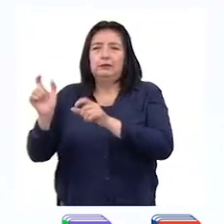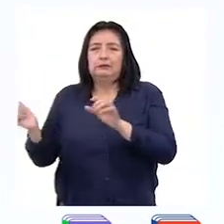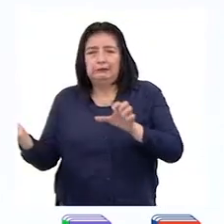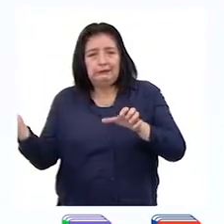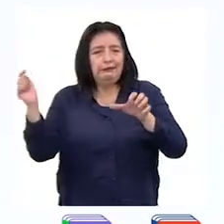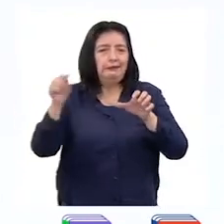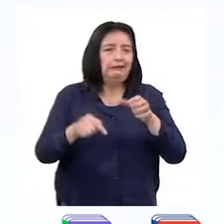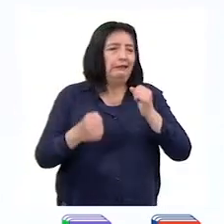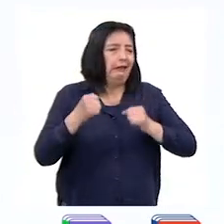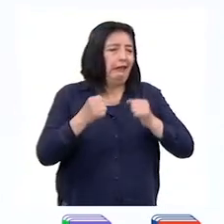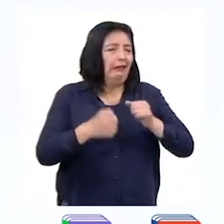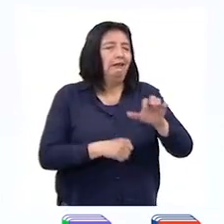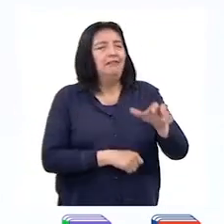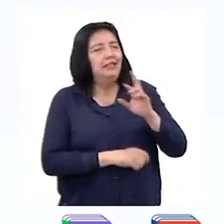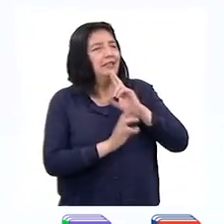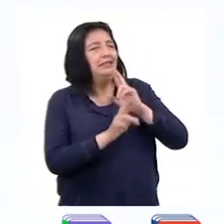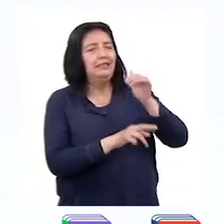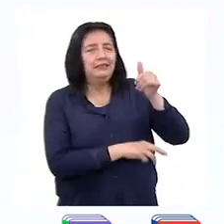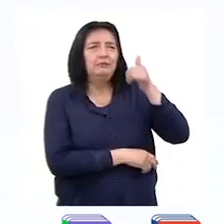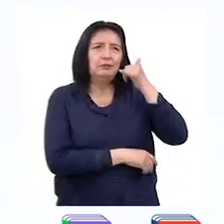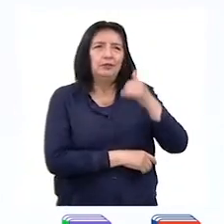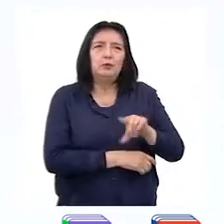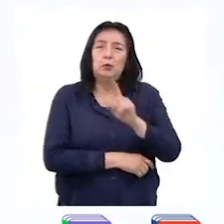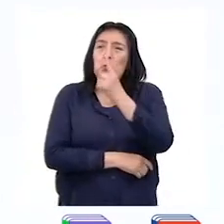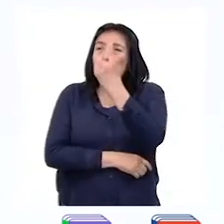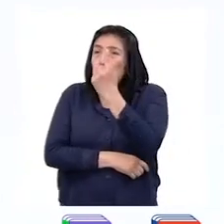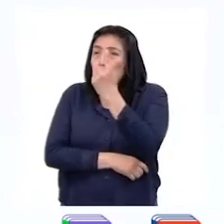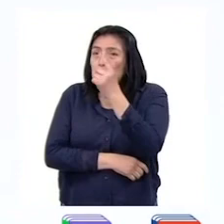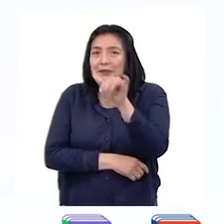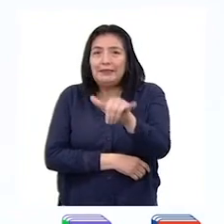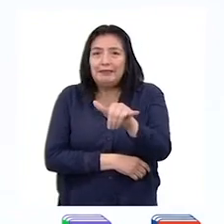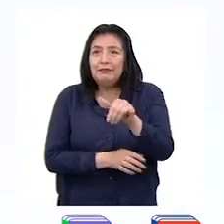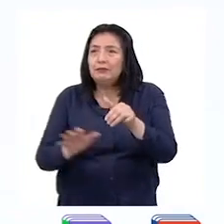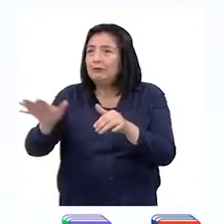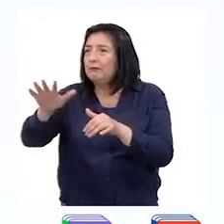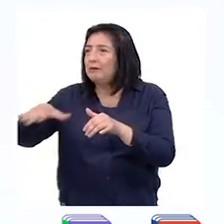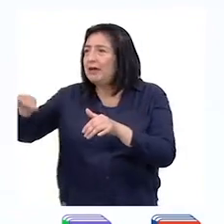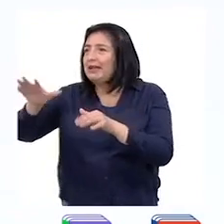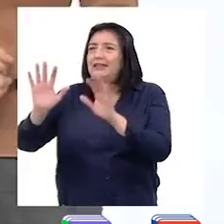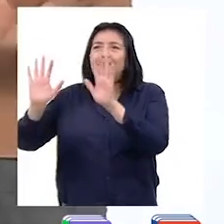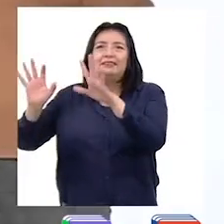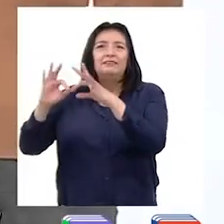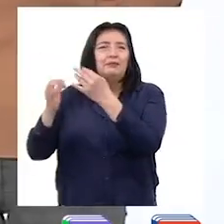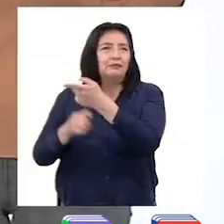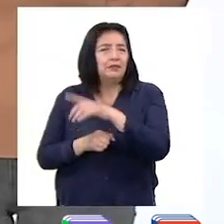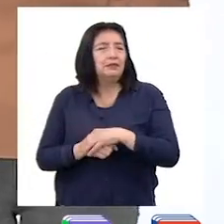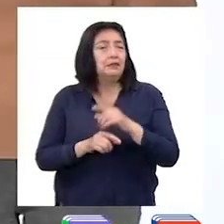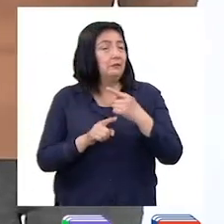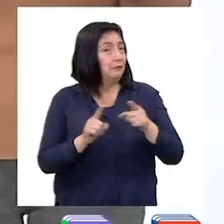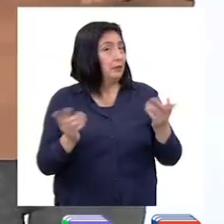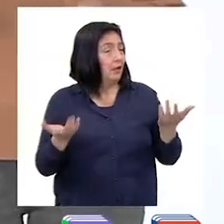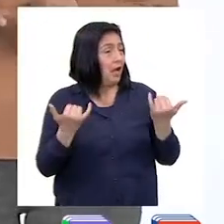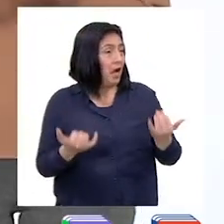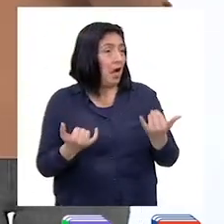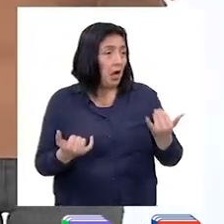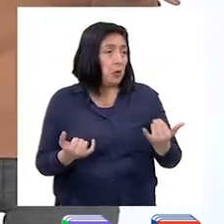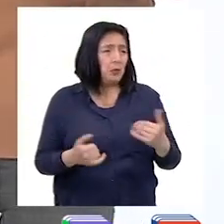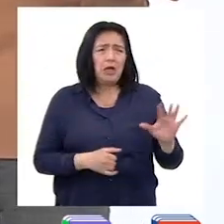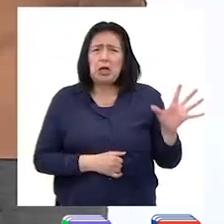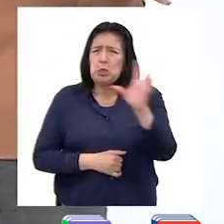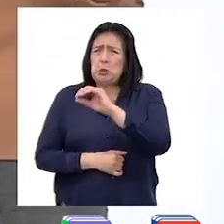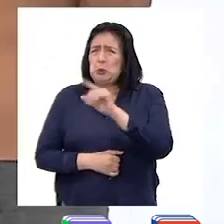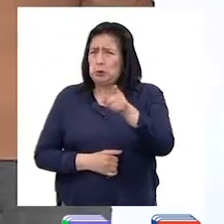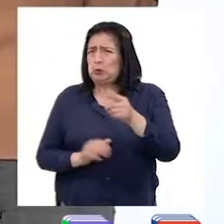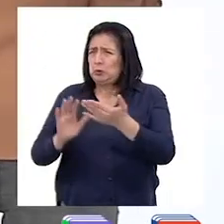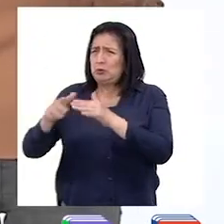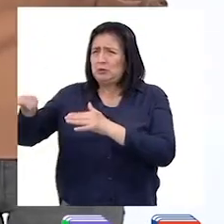tenía que ir corriendo a contestar. Era un solo teléfono para 10 familias. En cambio, ahora casi todos